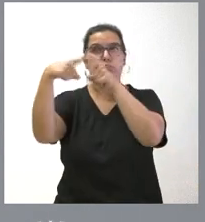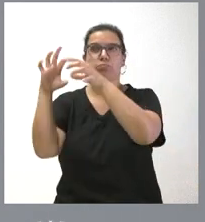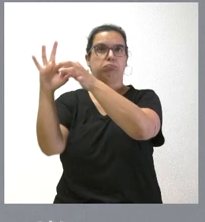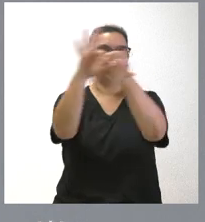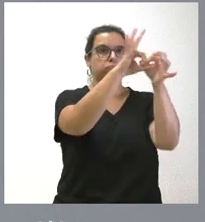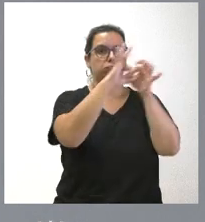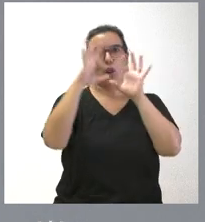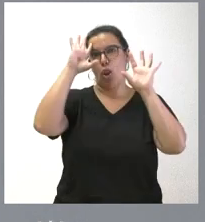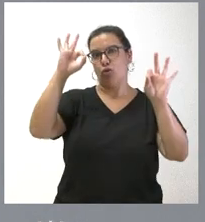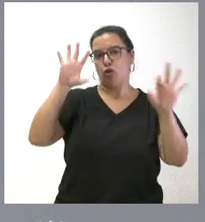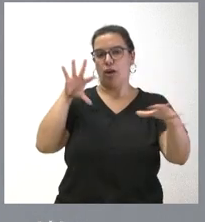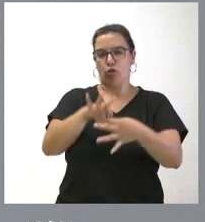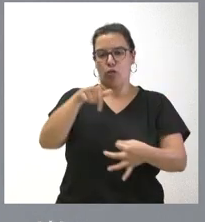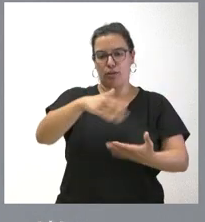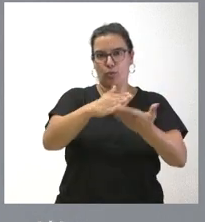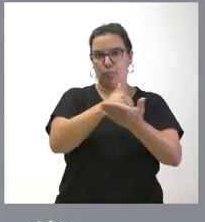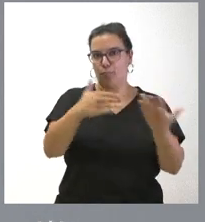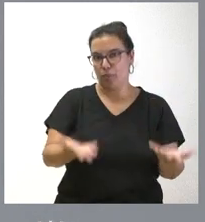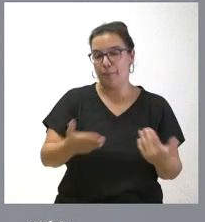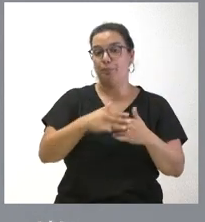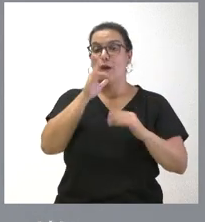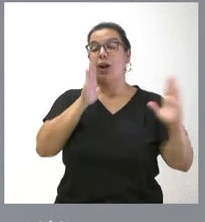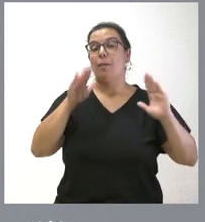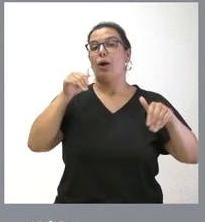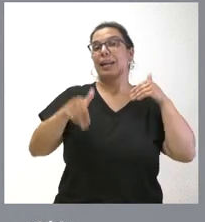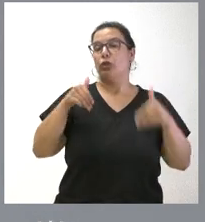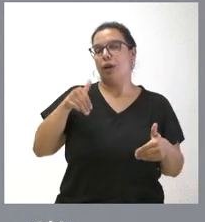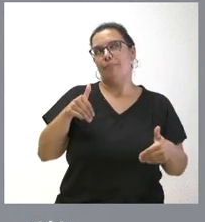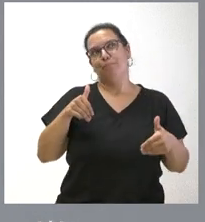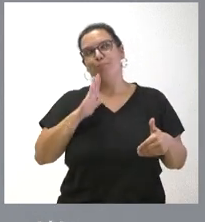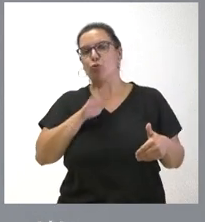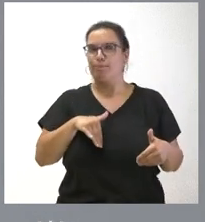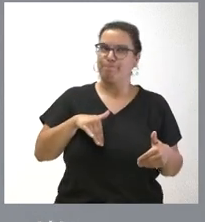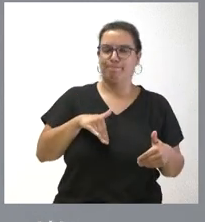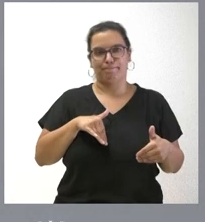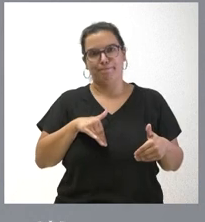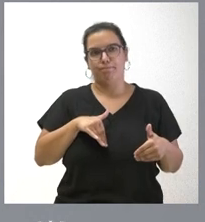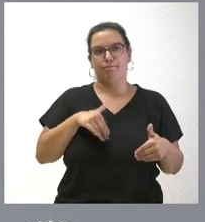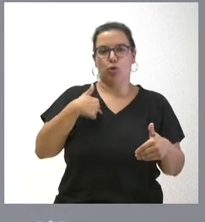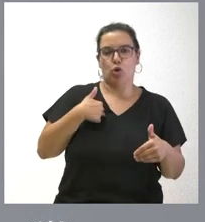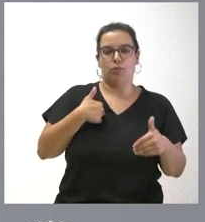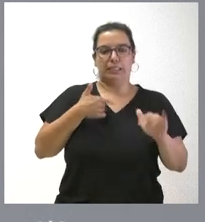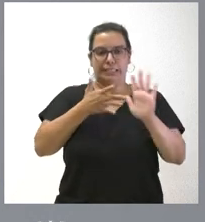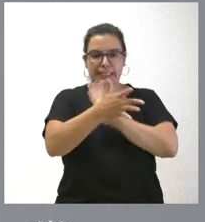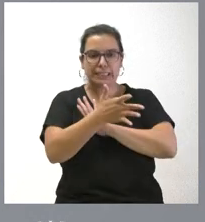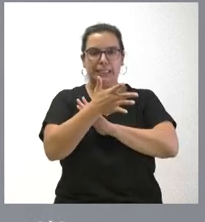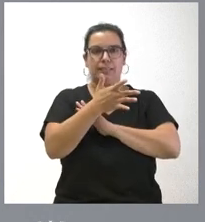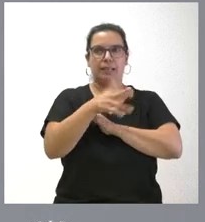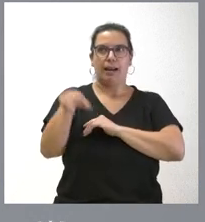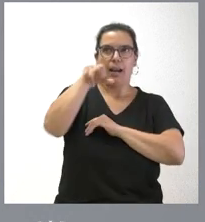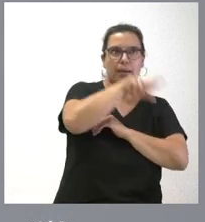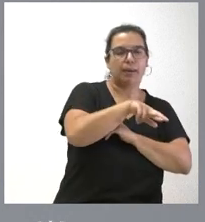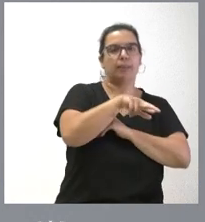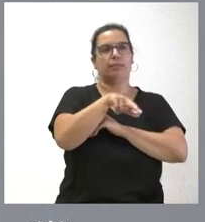nuestra comunidad Autónoma estamos en periodo electoral Y quizá no sea el momento más adecuado para que yo signifique y repase todos los datos